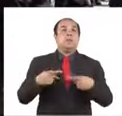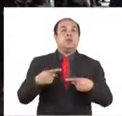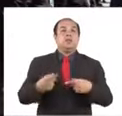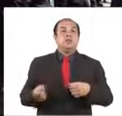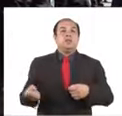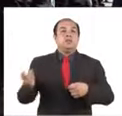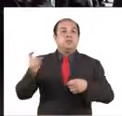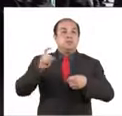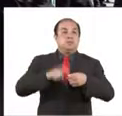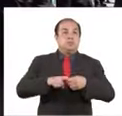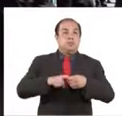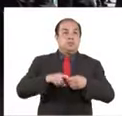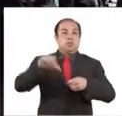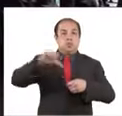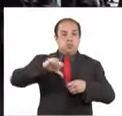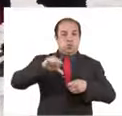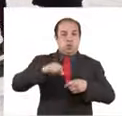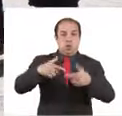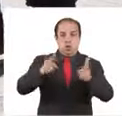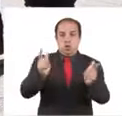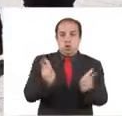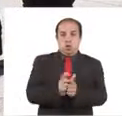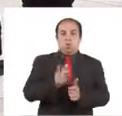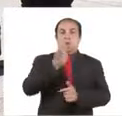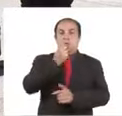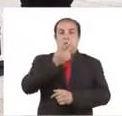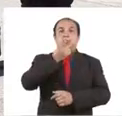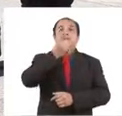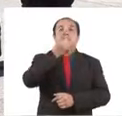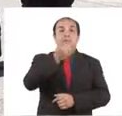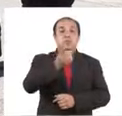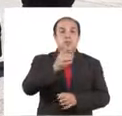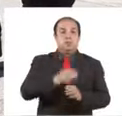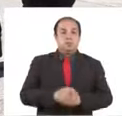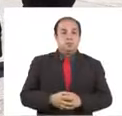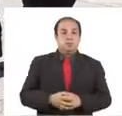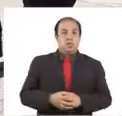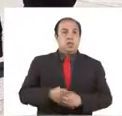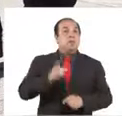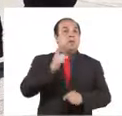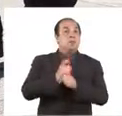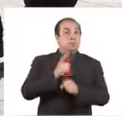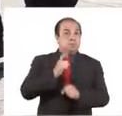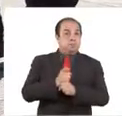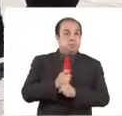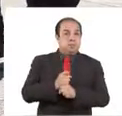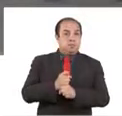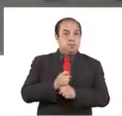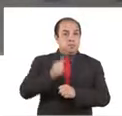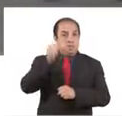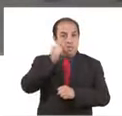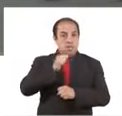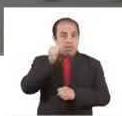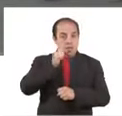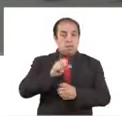policial, decirles que por encima de todo pongan los